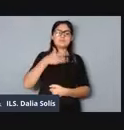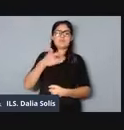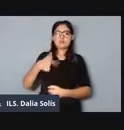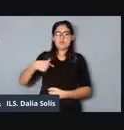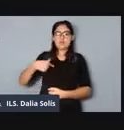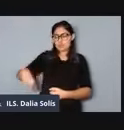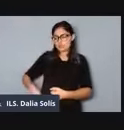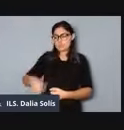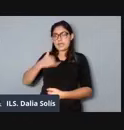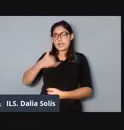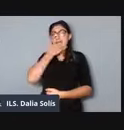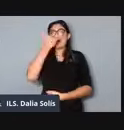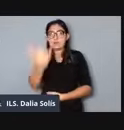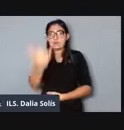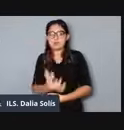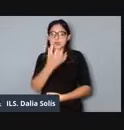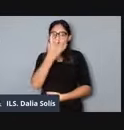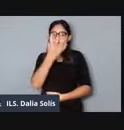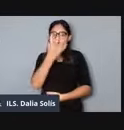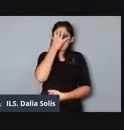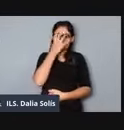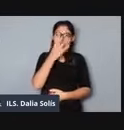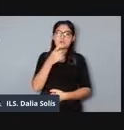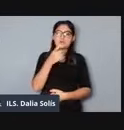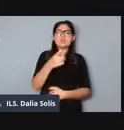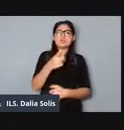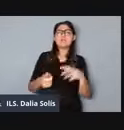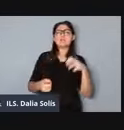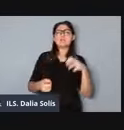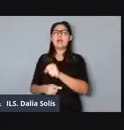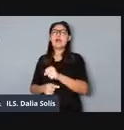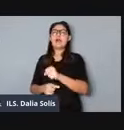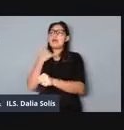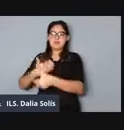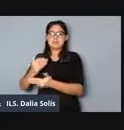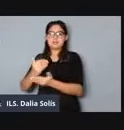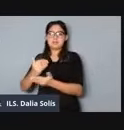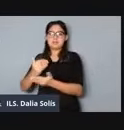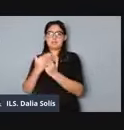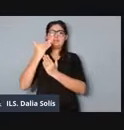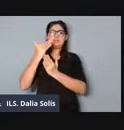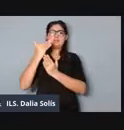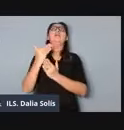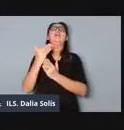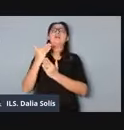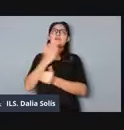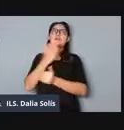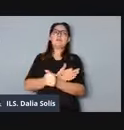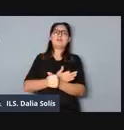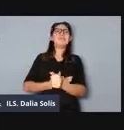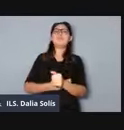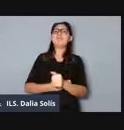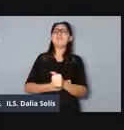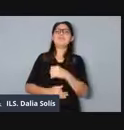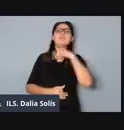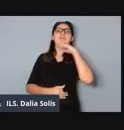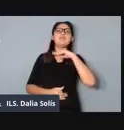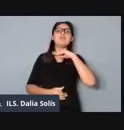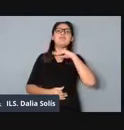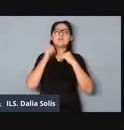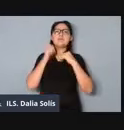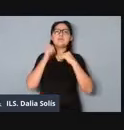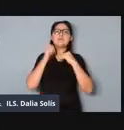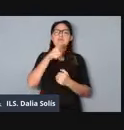área de oportunidad para el crecimiento. Porque si no identificamos nuestros errores, y hoy por hoy la educación,